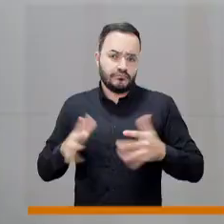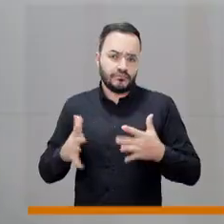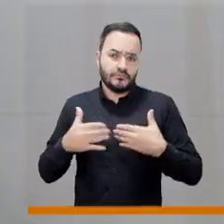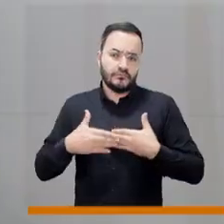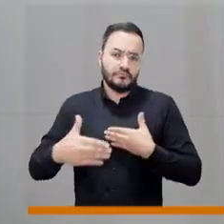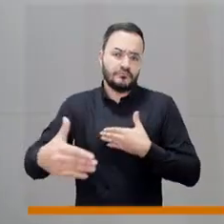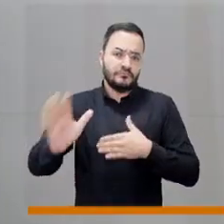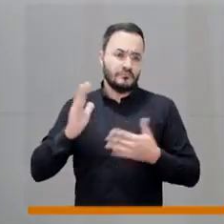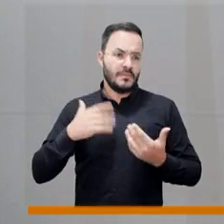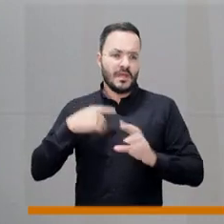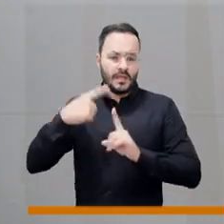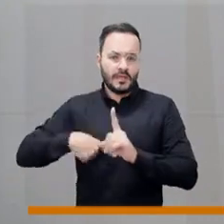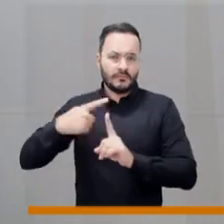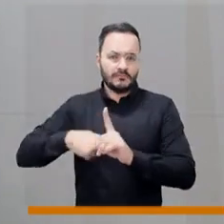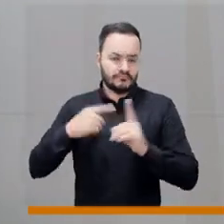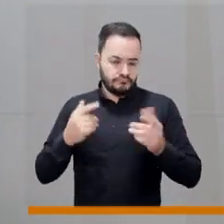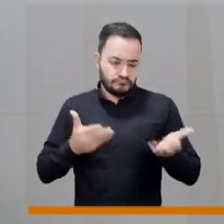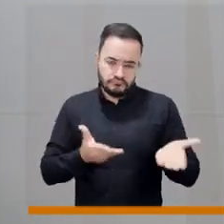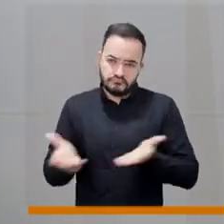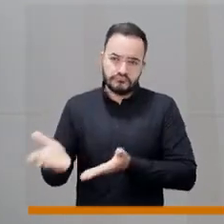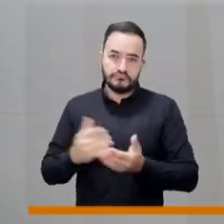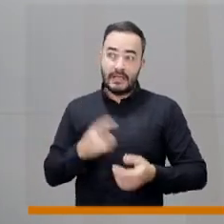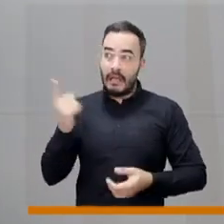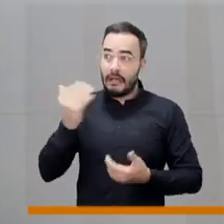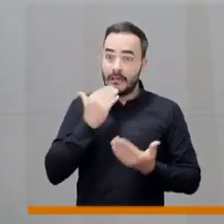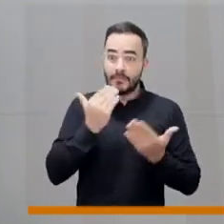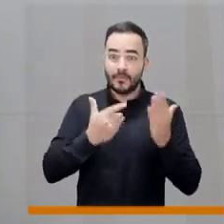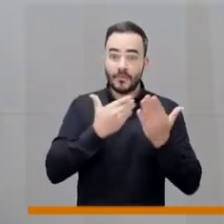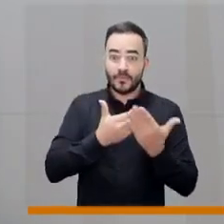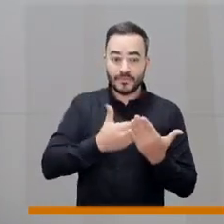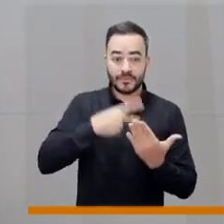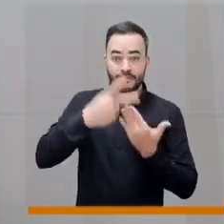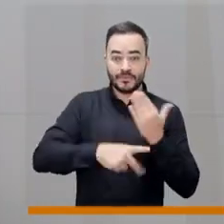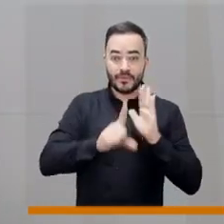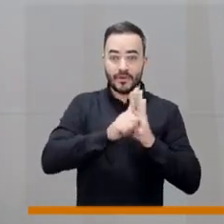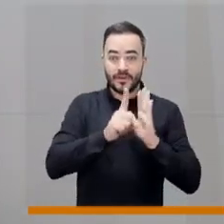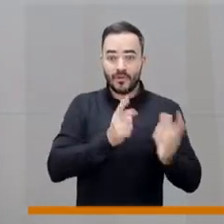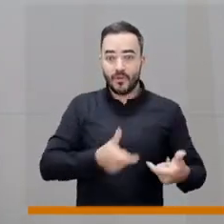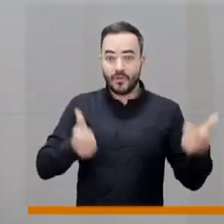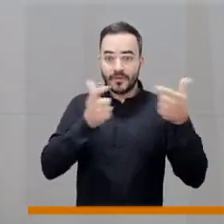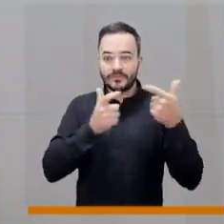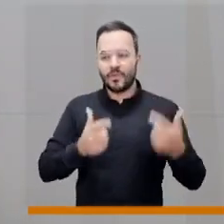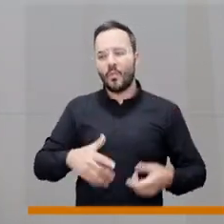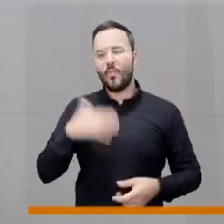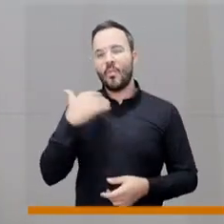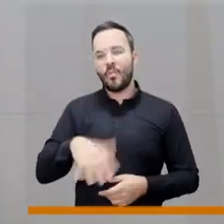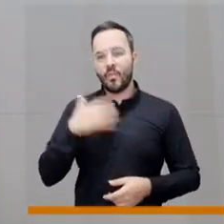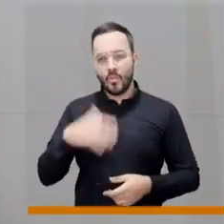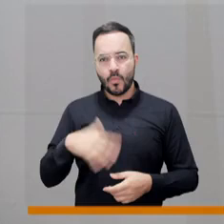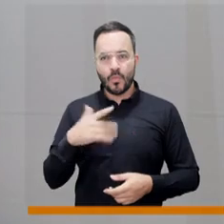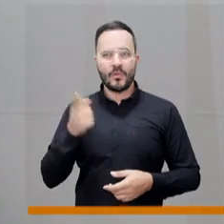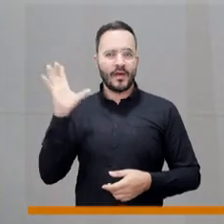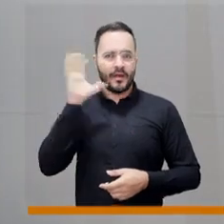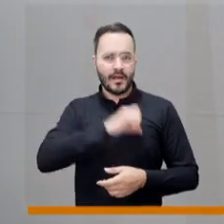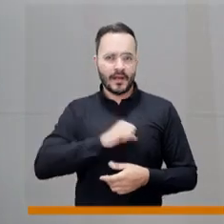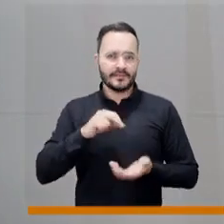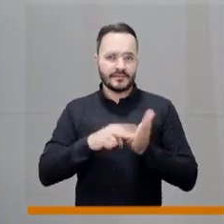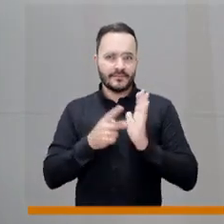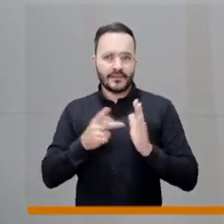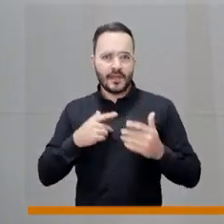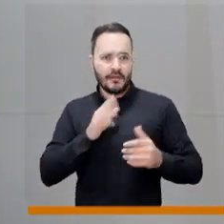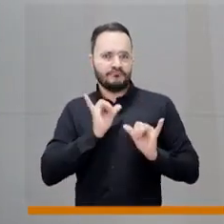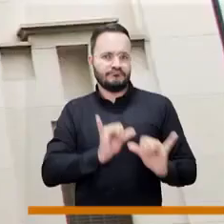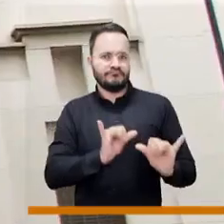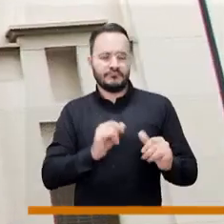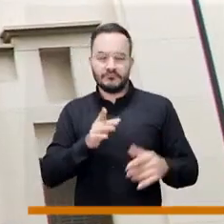arriendo temporal o corto. ¿Y esto qué va a hacer? Que cada vez más disminuya mucho más la oferta de inmuebles